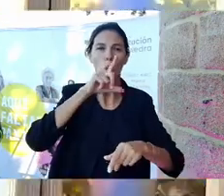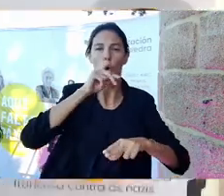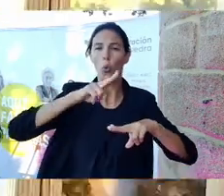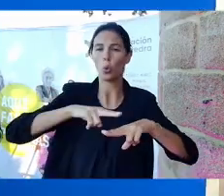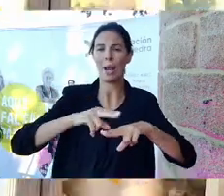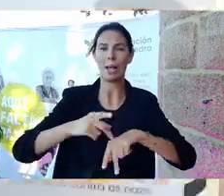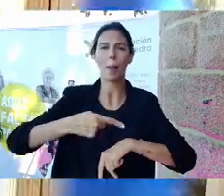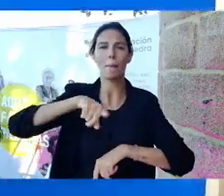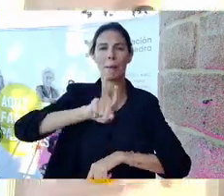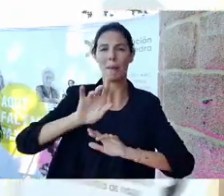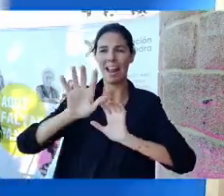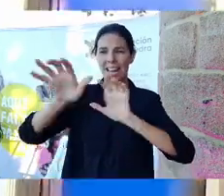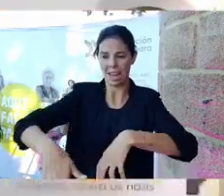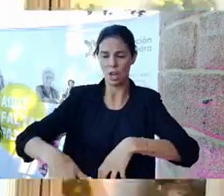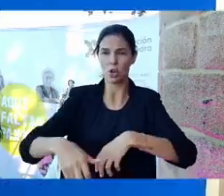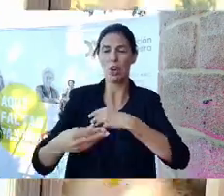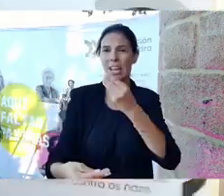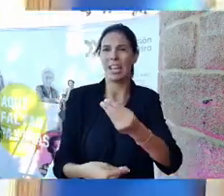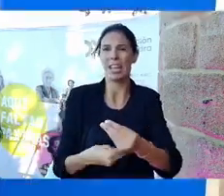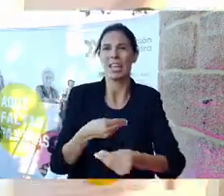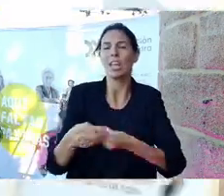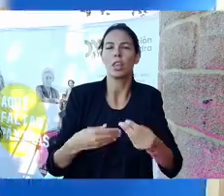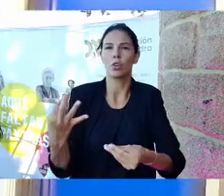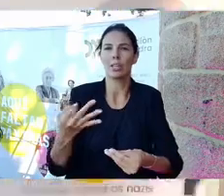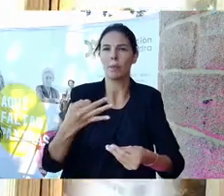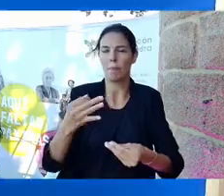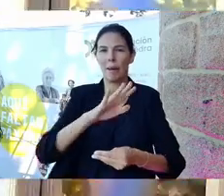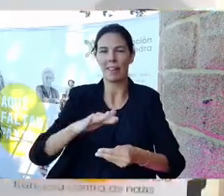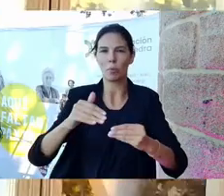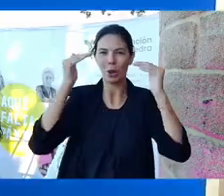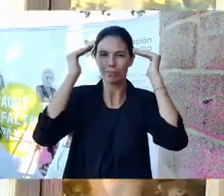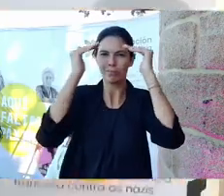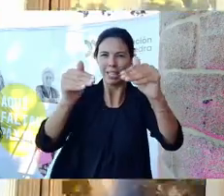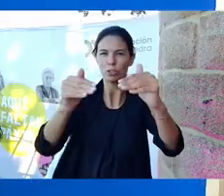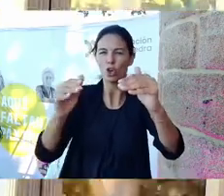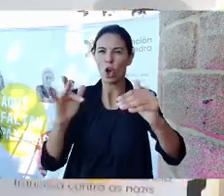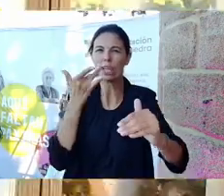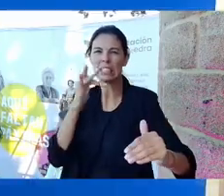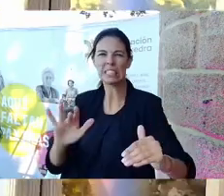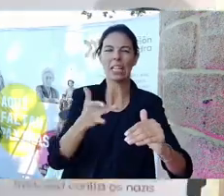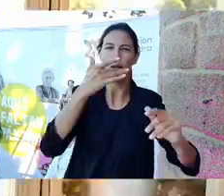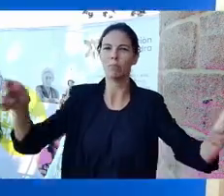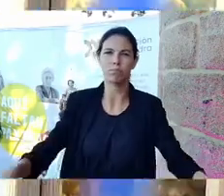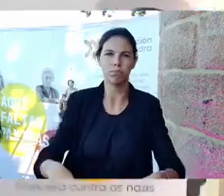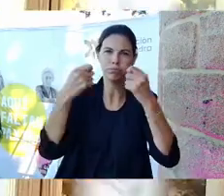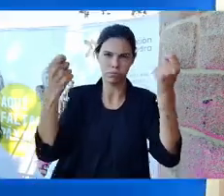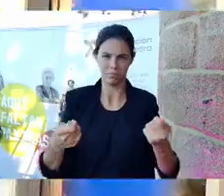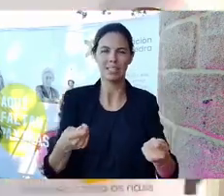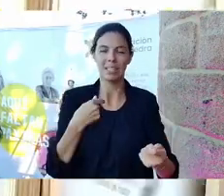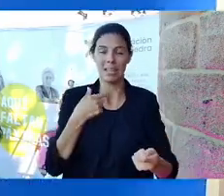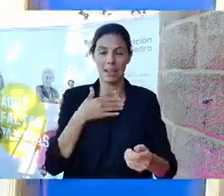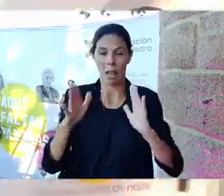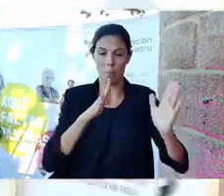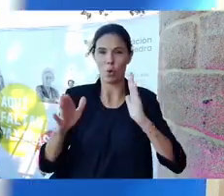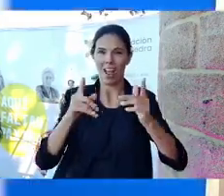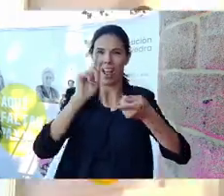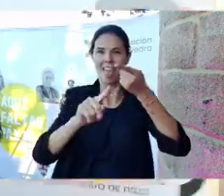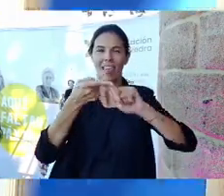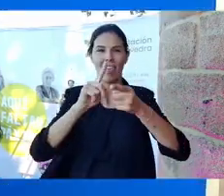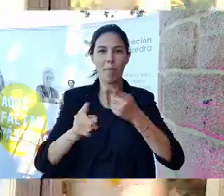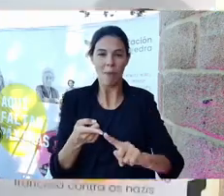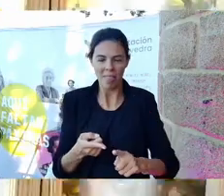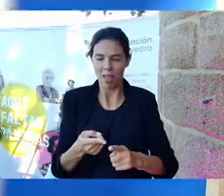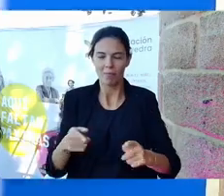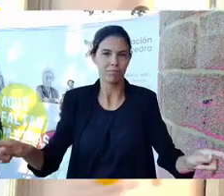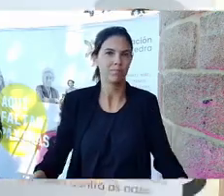a Urraca Primeira de León, que fixo, pois, ni máis ni menos que romper o teito de cristal das monarquías da plena